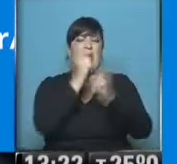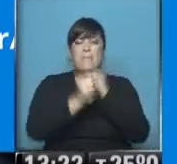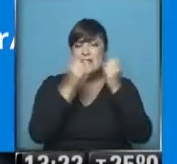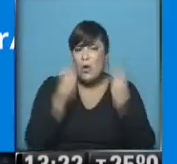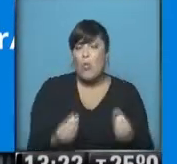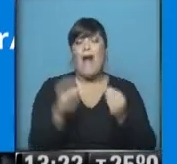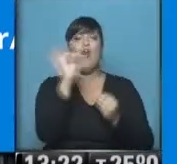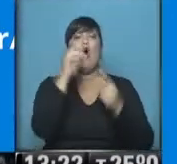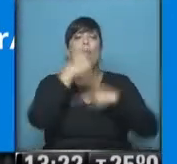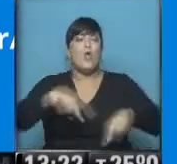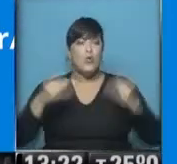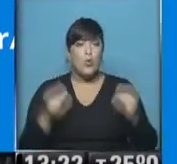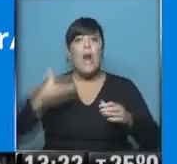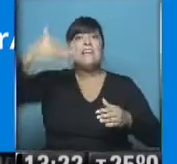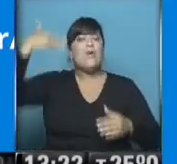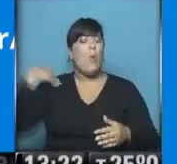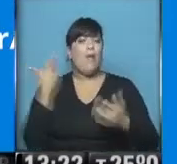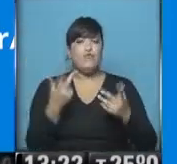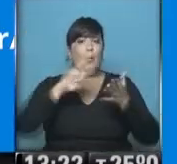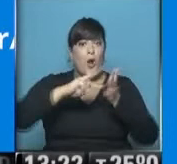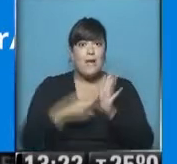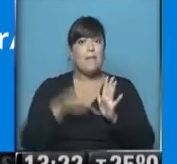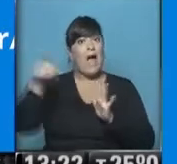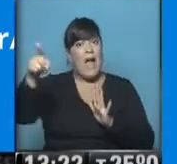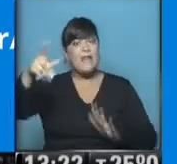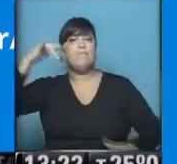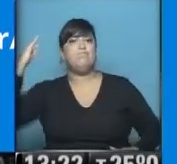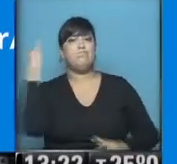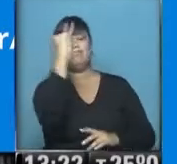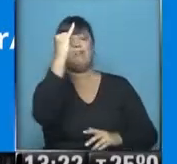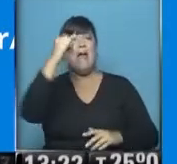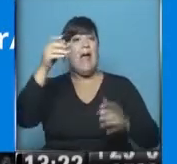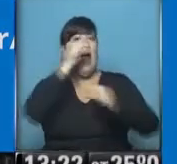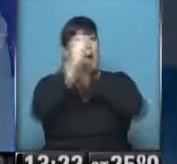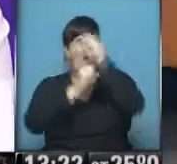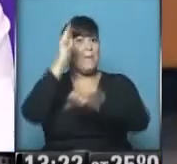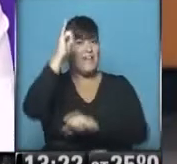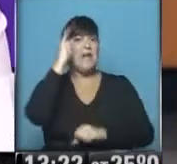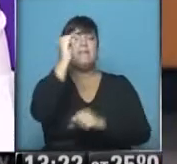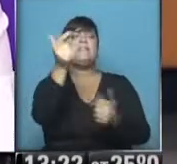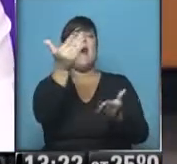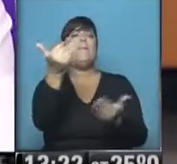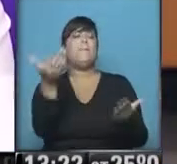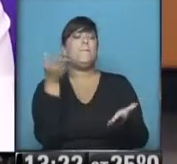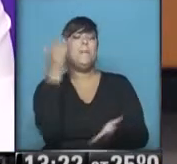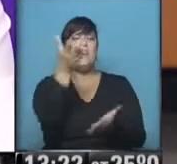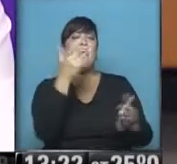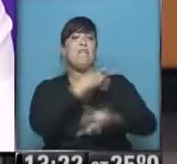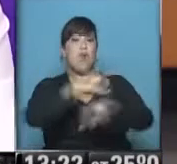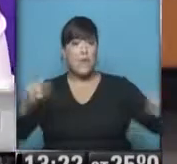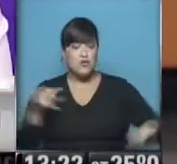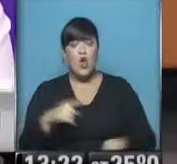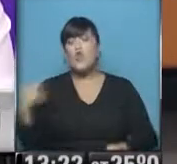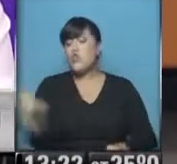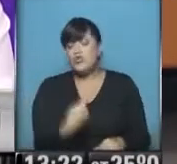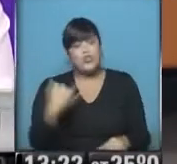empresa Hace cuánto que existía el problema y nosotros con eso ya disparamos un pedido de información a la empresa y actuamos y acá Nosotros siempre confiamos en